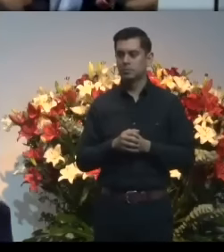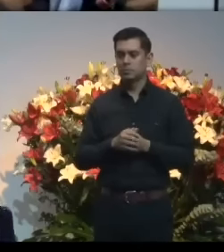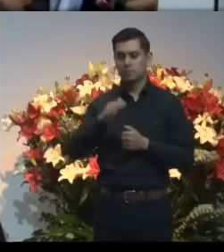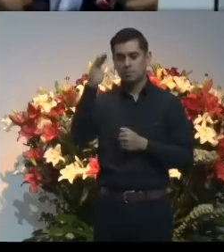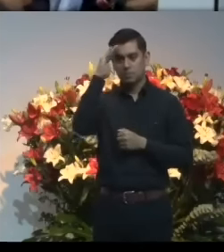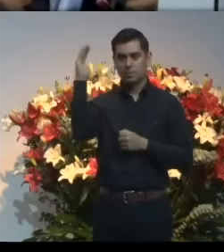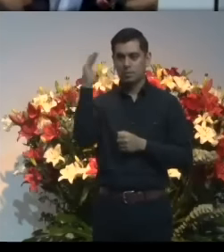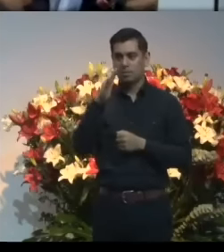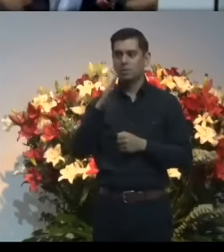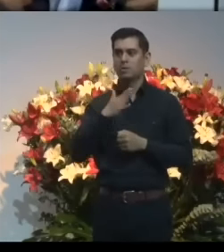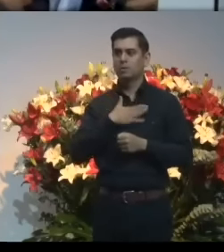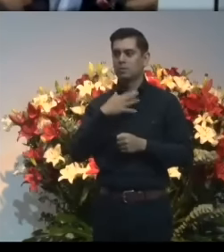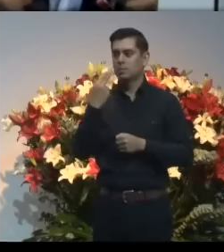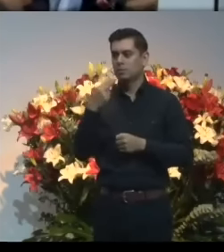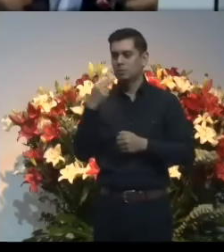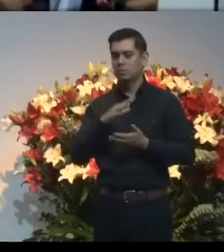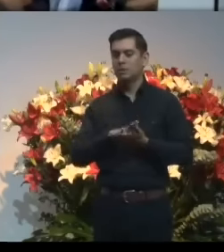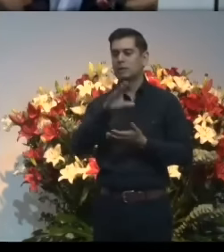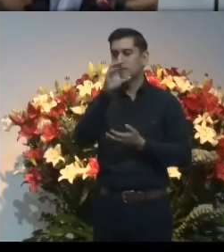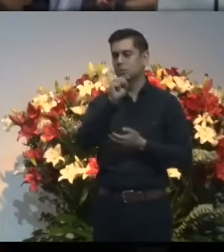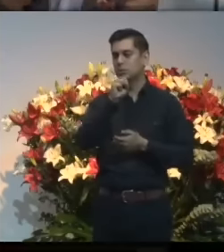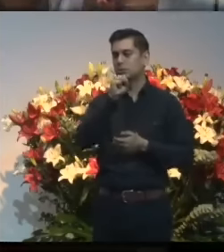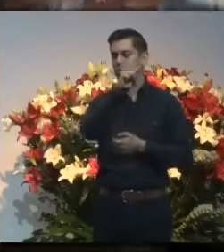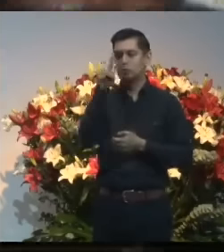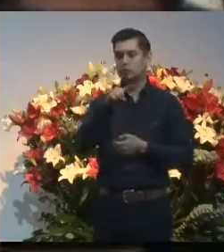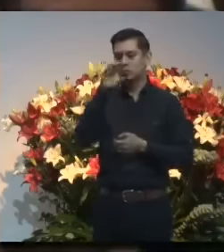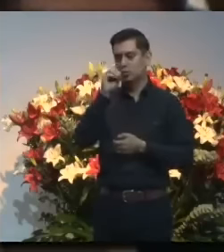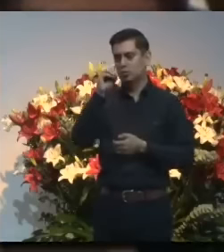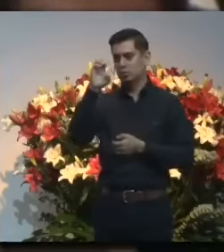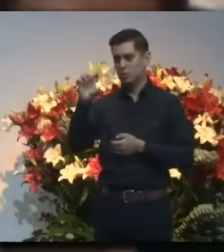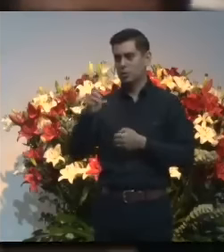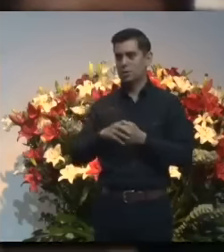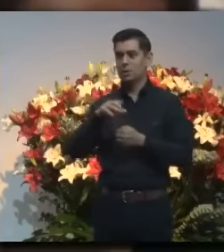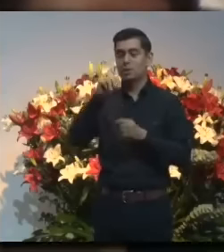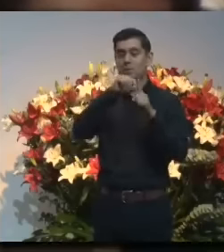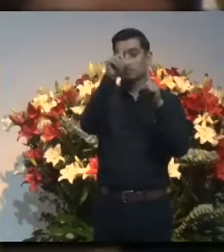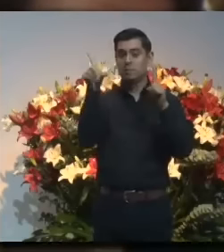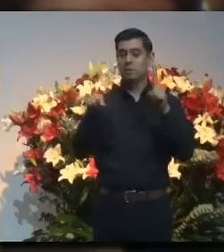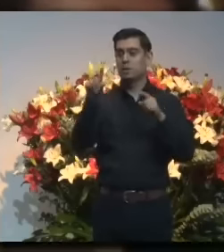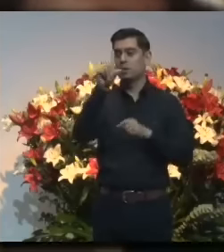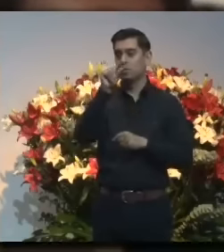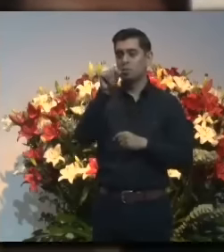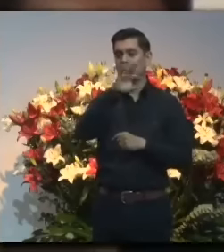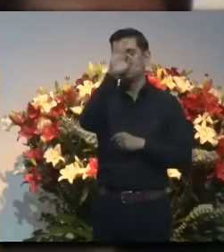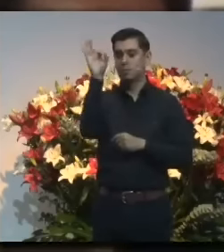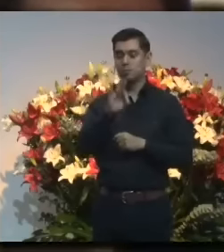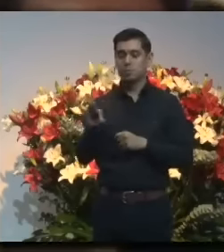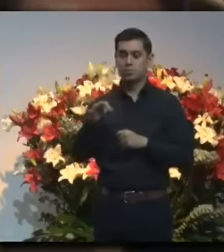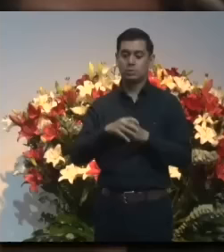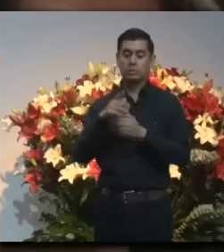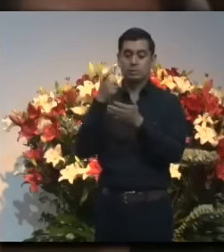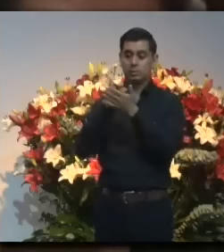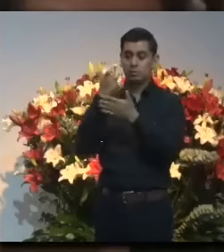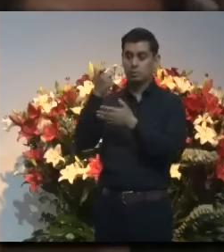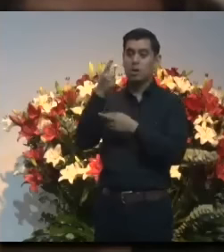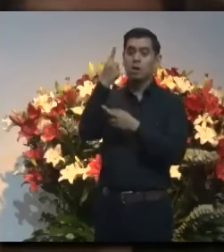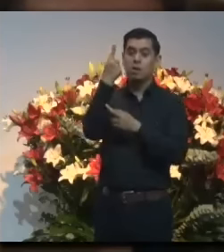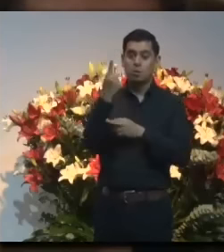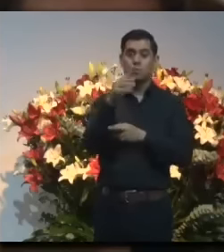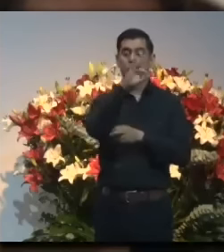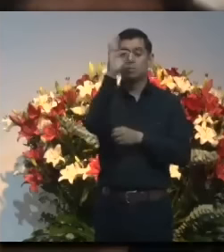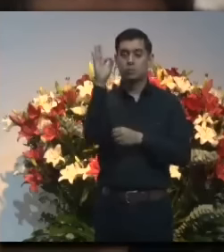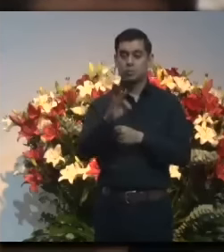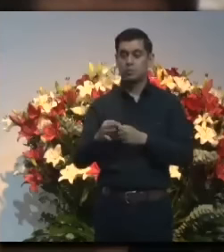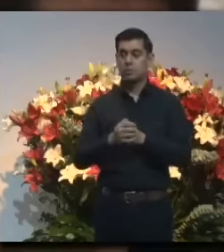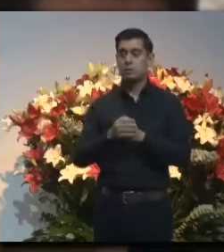Hola, Xochitl, soy Zoe Mejía, estudio Relaciones Internacionales. En México el 40% de la riqueza se concentra en el 1% de la población.